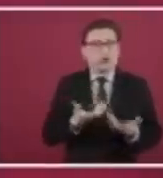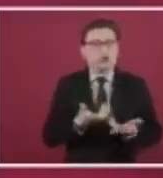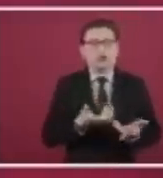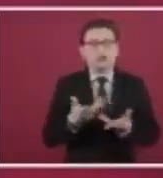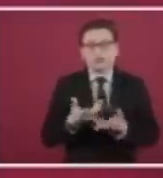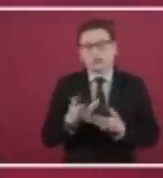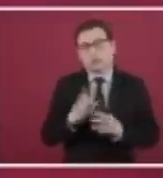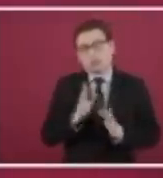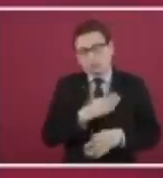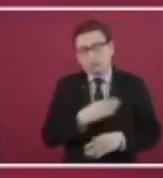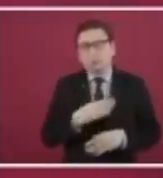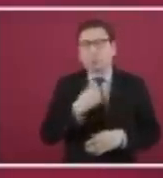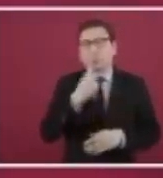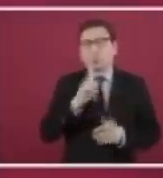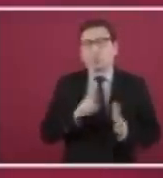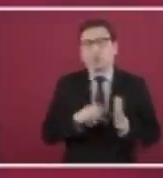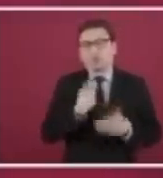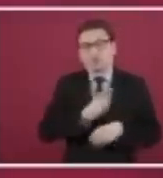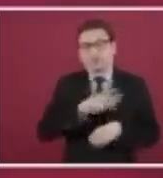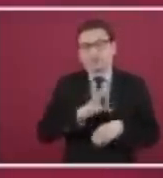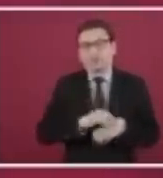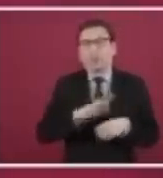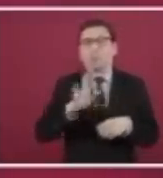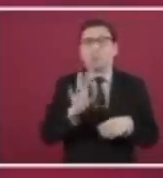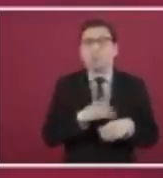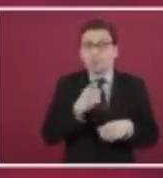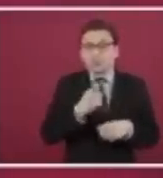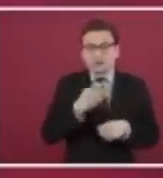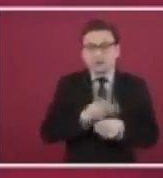excepción, porque era un asunto